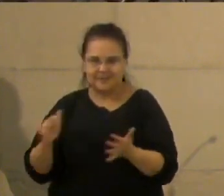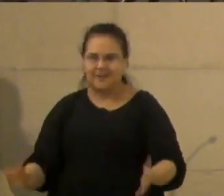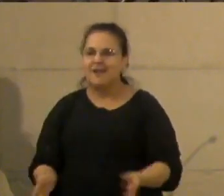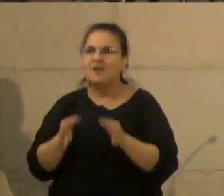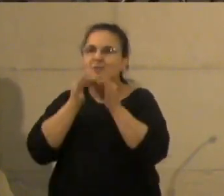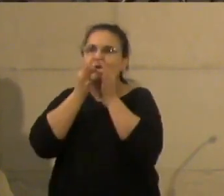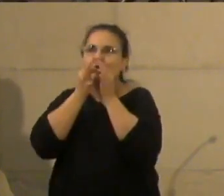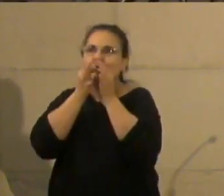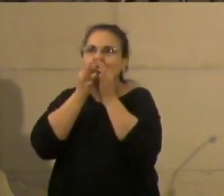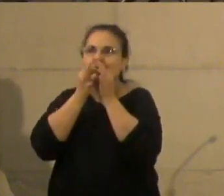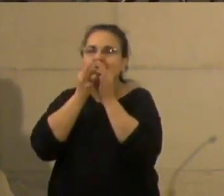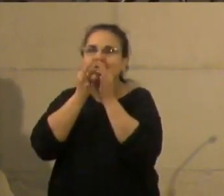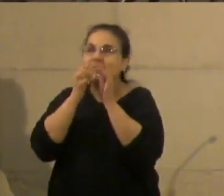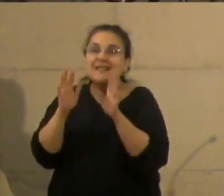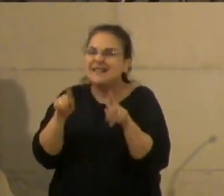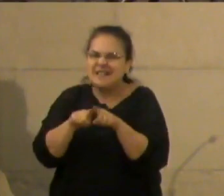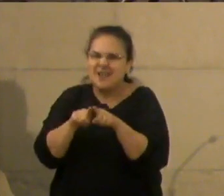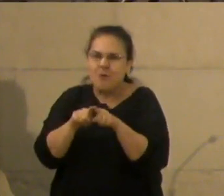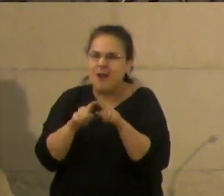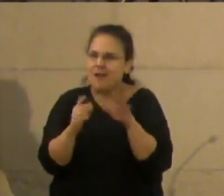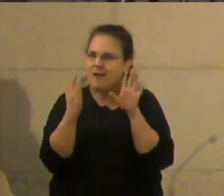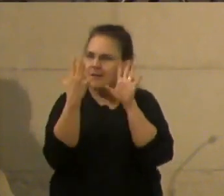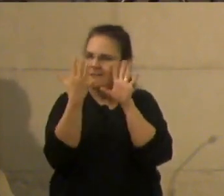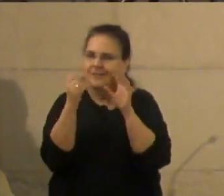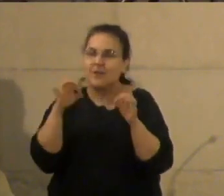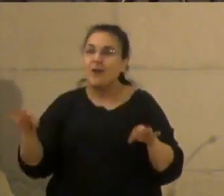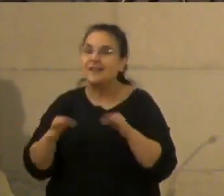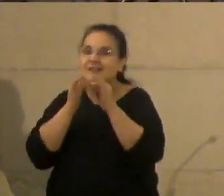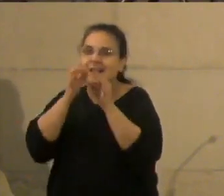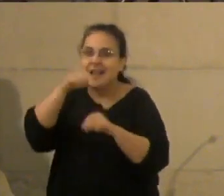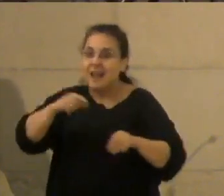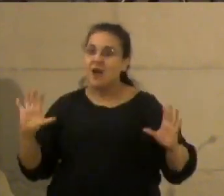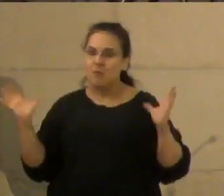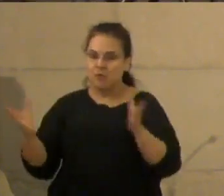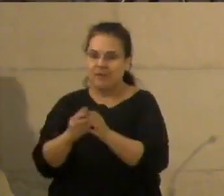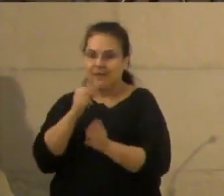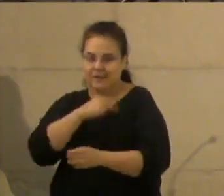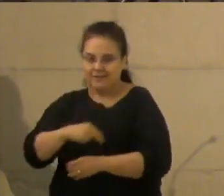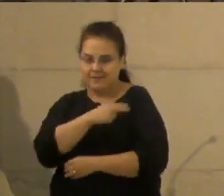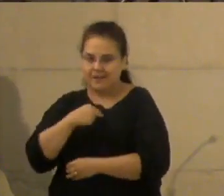que es el reflejo de la Eucaristía en la comunidad cristiana.